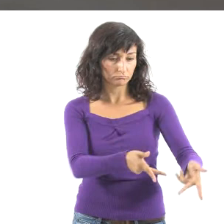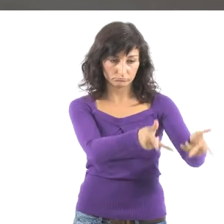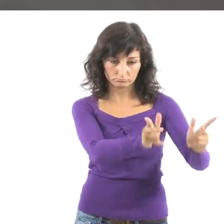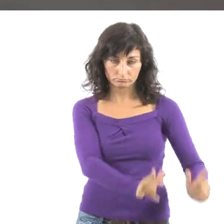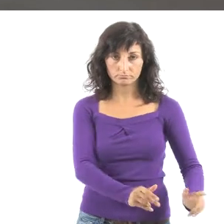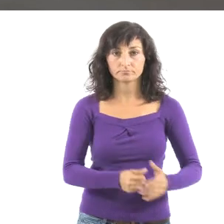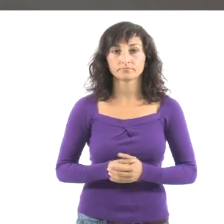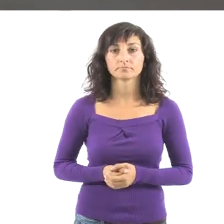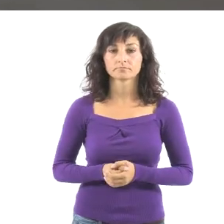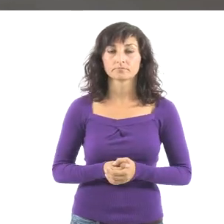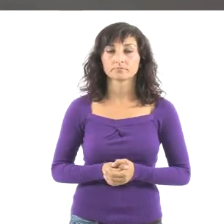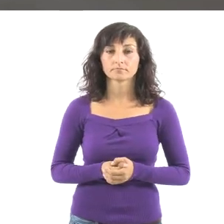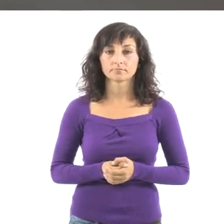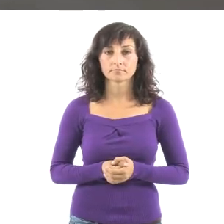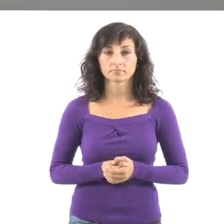sola.